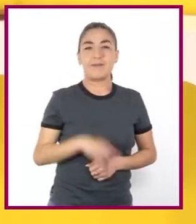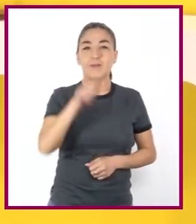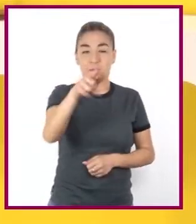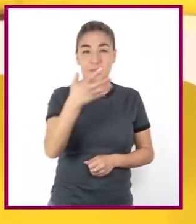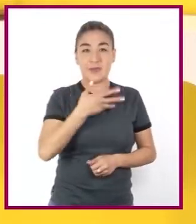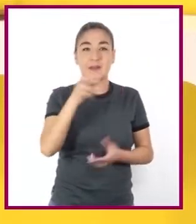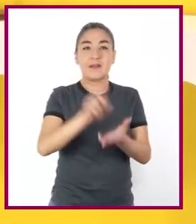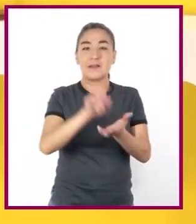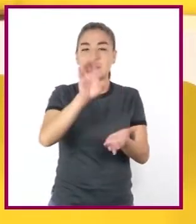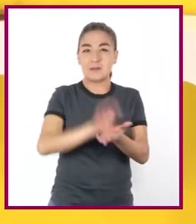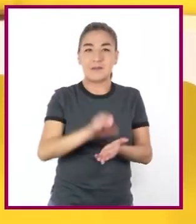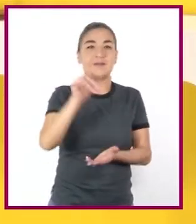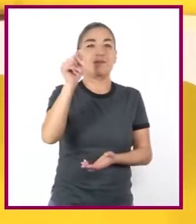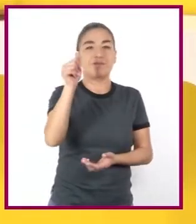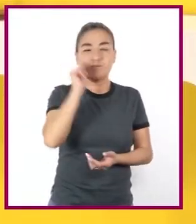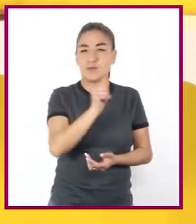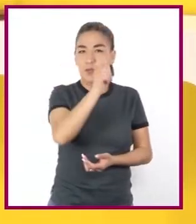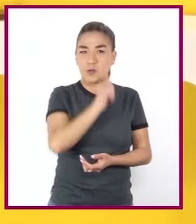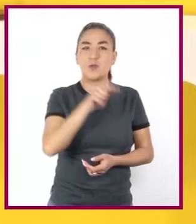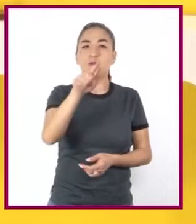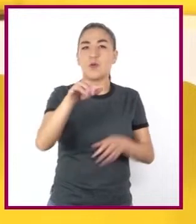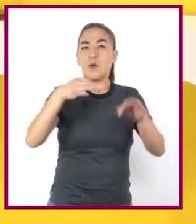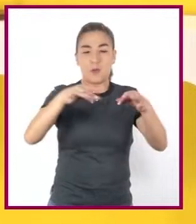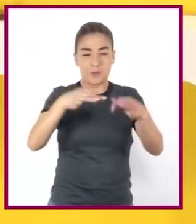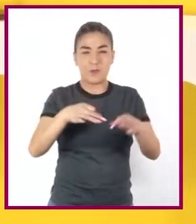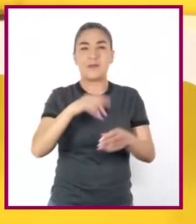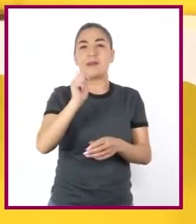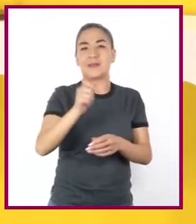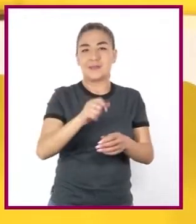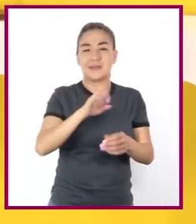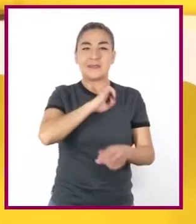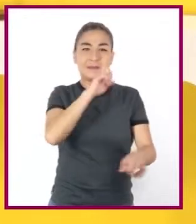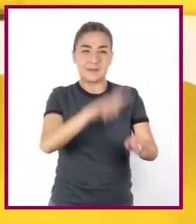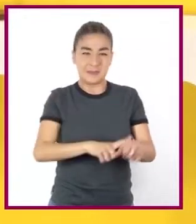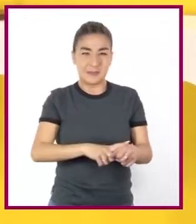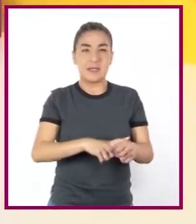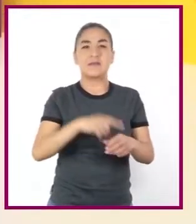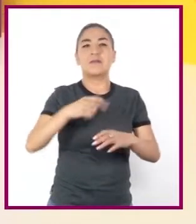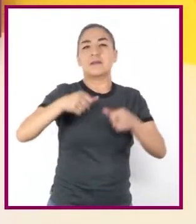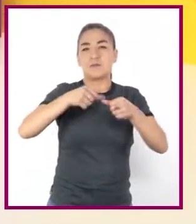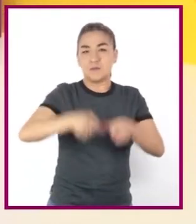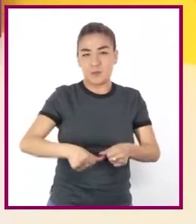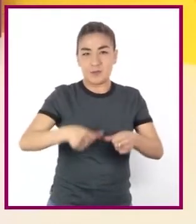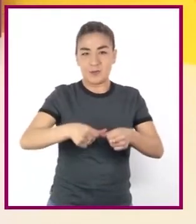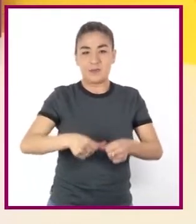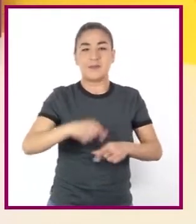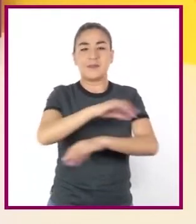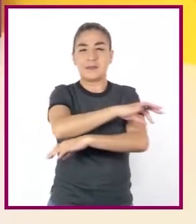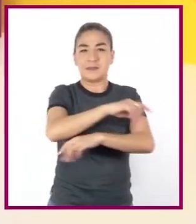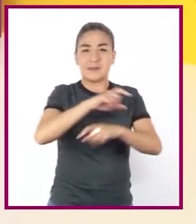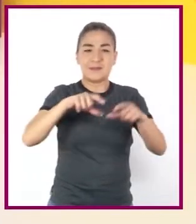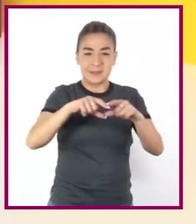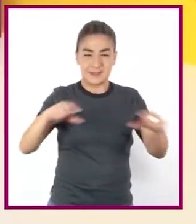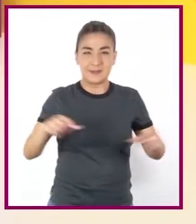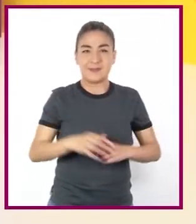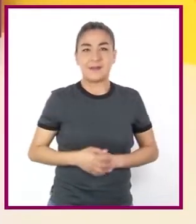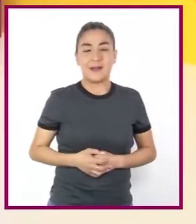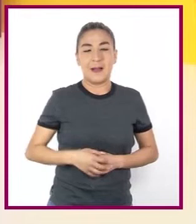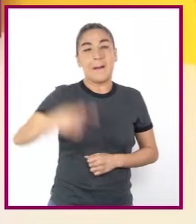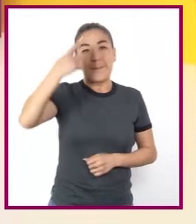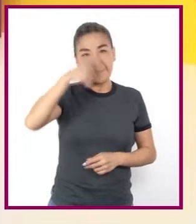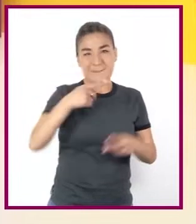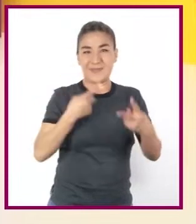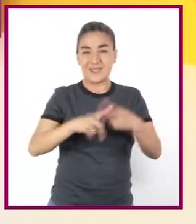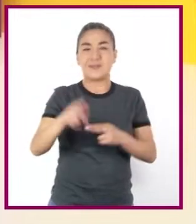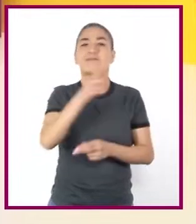discapacidad visual, dispongan sus hojas Leyer, punzón y regleta. Para iniciar, es